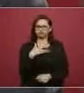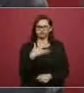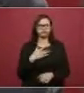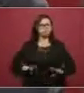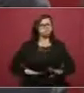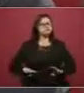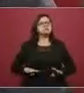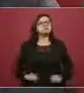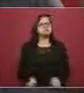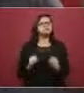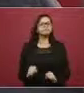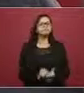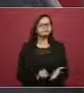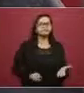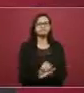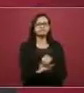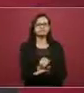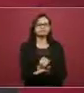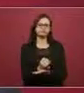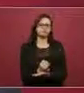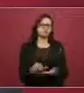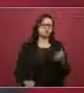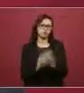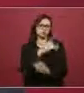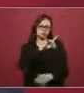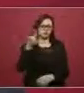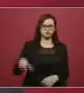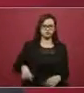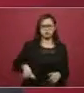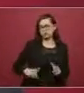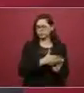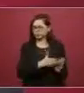quienes formamos parte de este gobierno democrático.